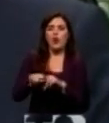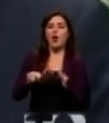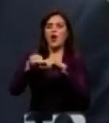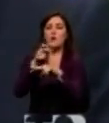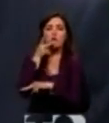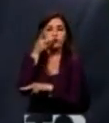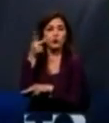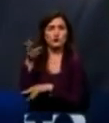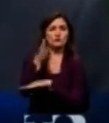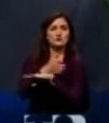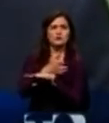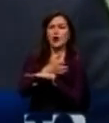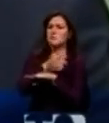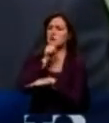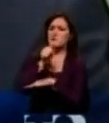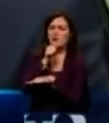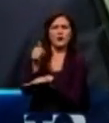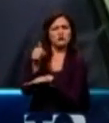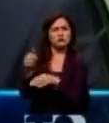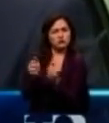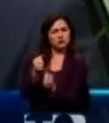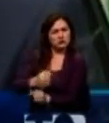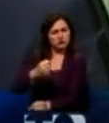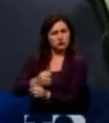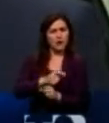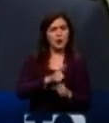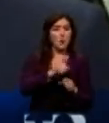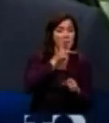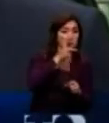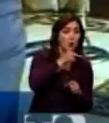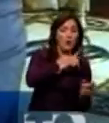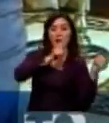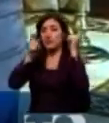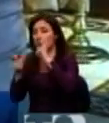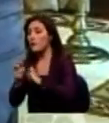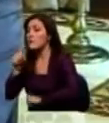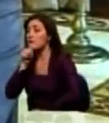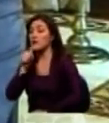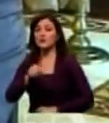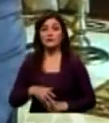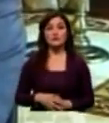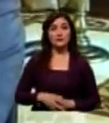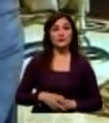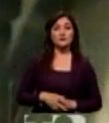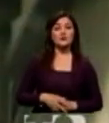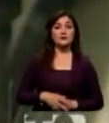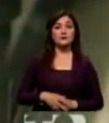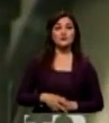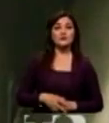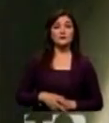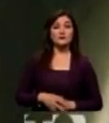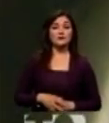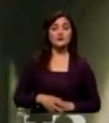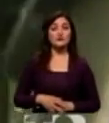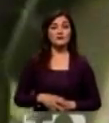va a requerir personal en el sector privado y debería emigrar la gente del sector público al sector privado. Insisten en la sinceridad también al hablar